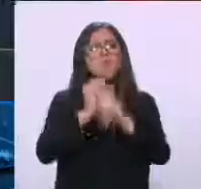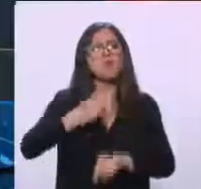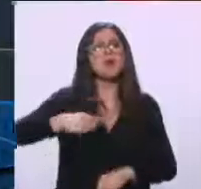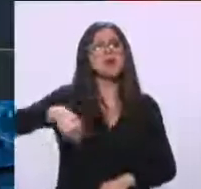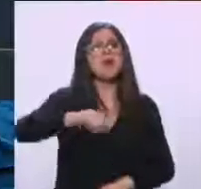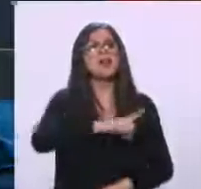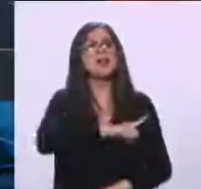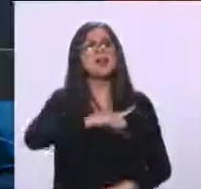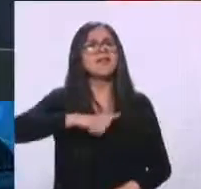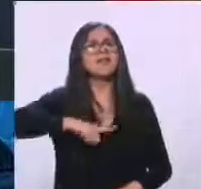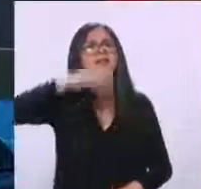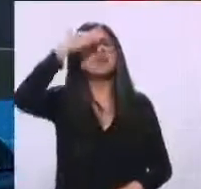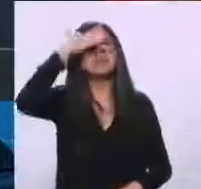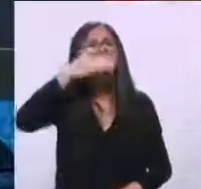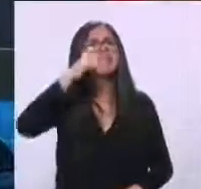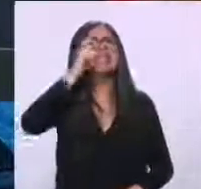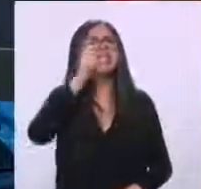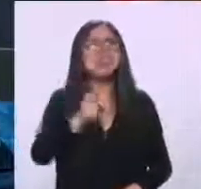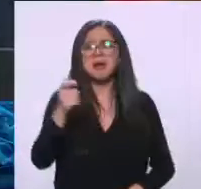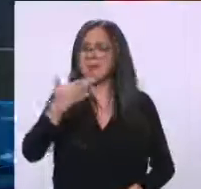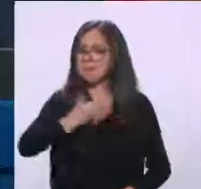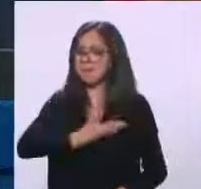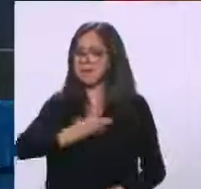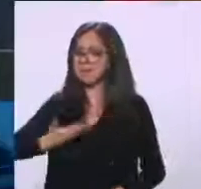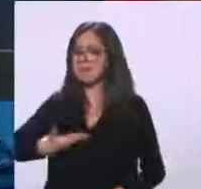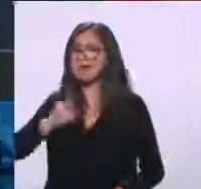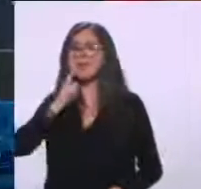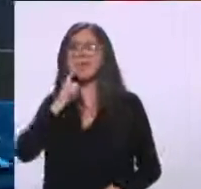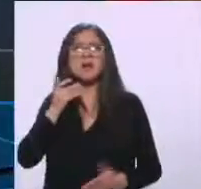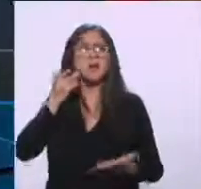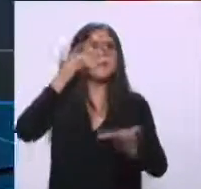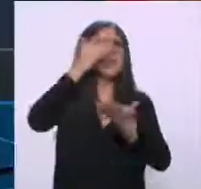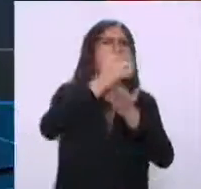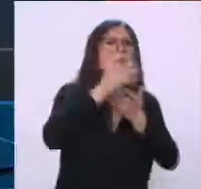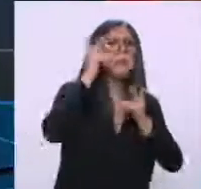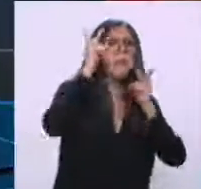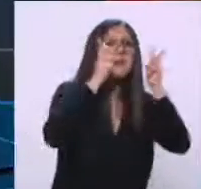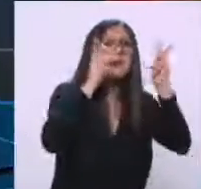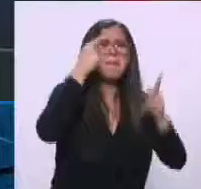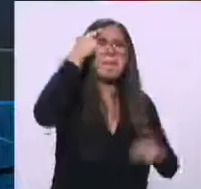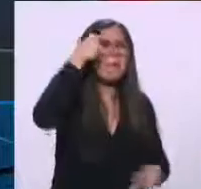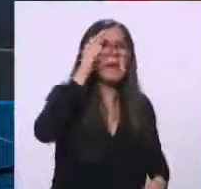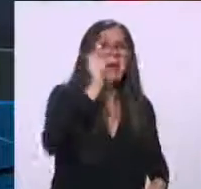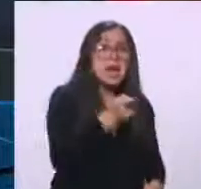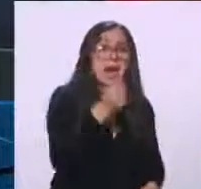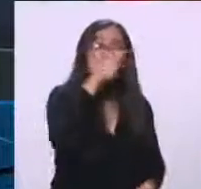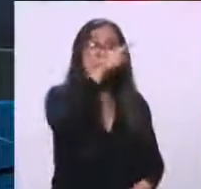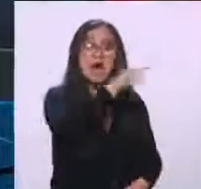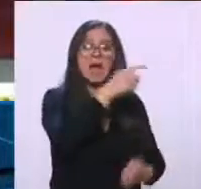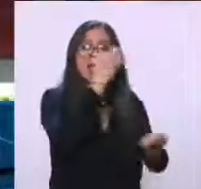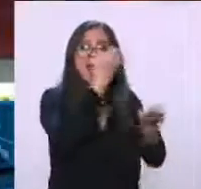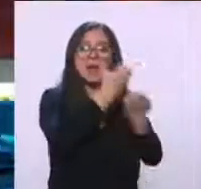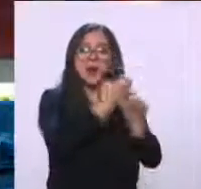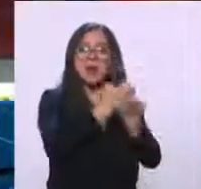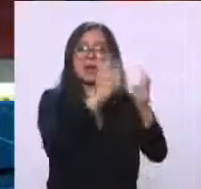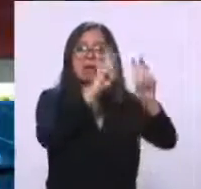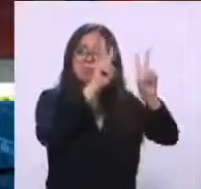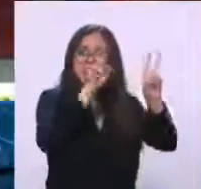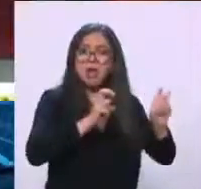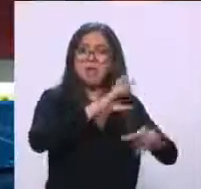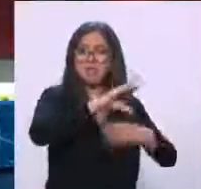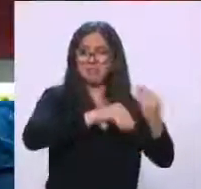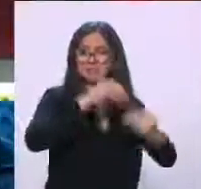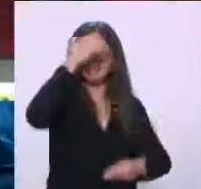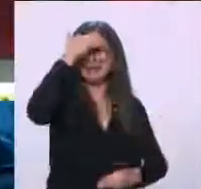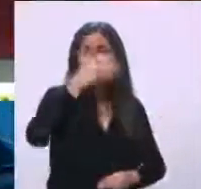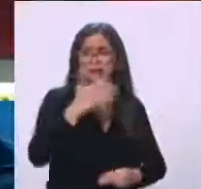¿a qué fue México? México fue por un tema, el más importante, la economía. México tiene un problema muy grave económico,